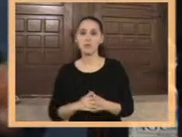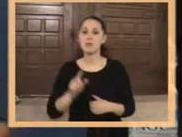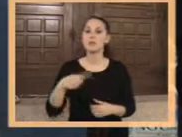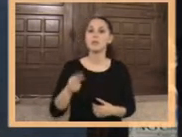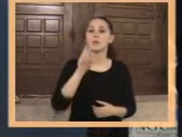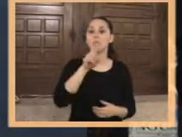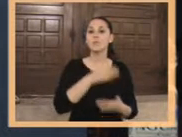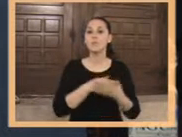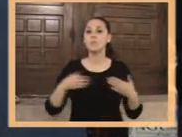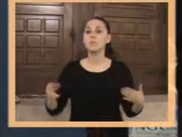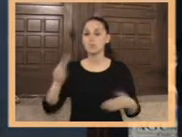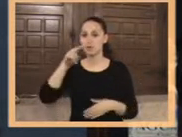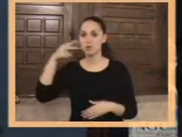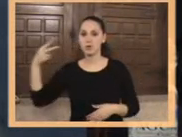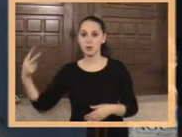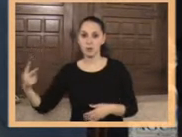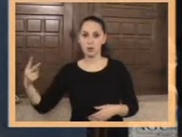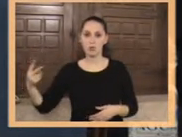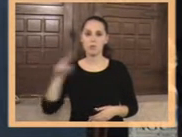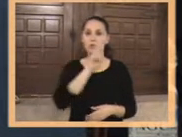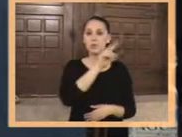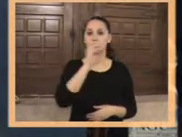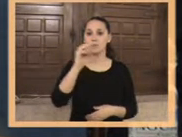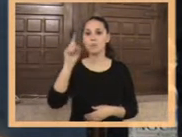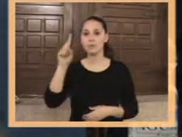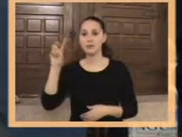y por último 2,3 millones abonados en